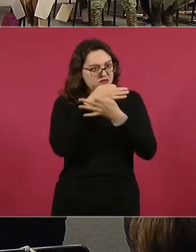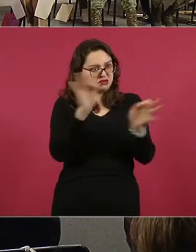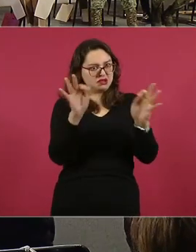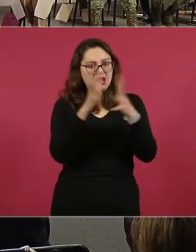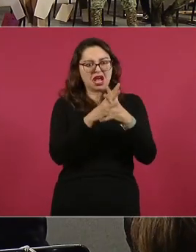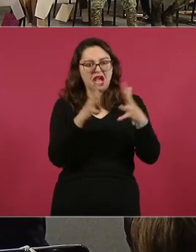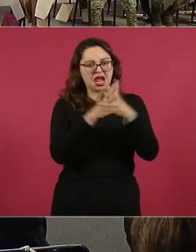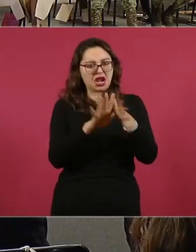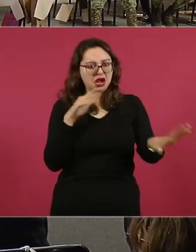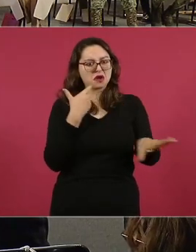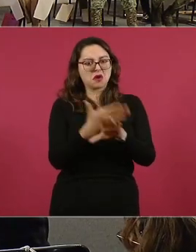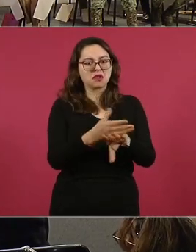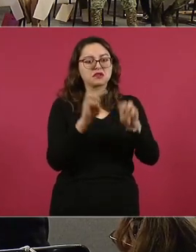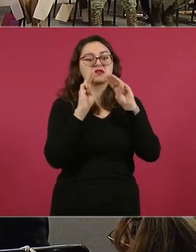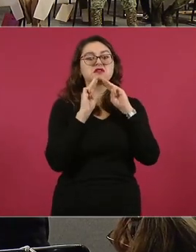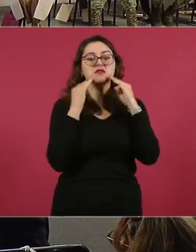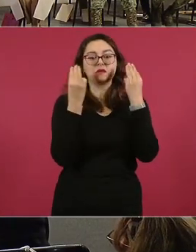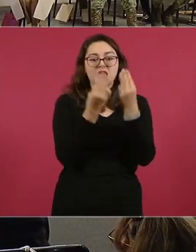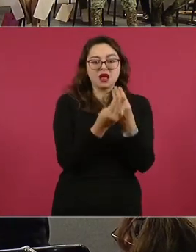¿Y